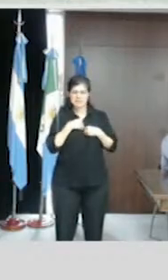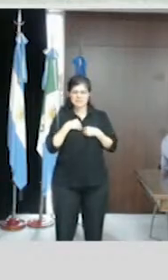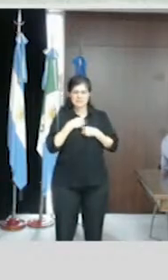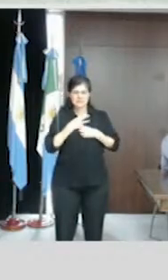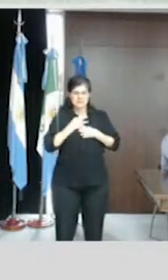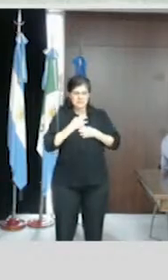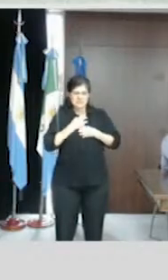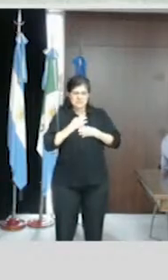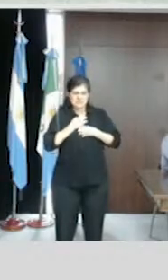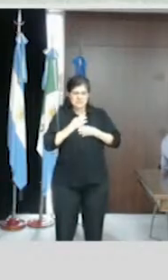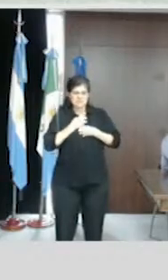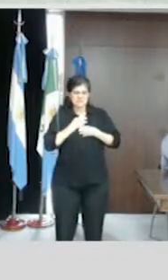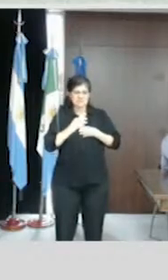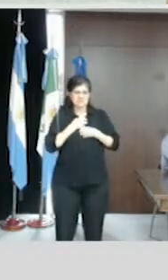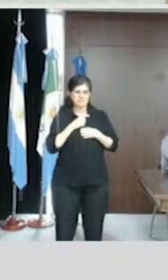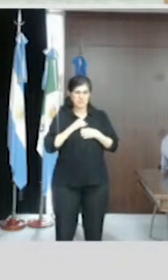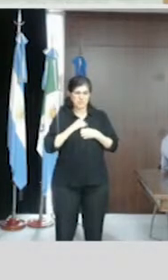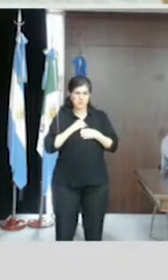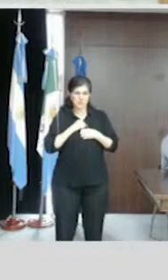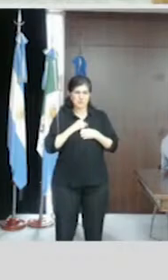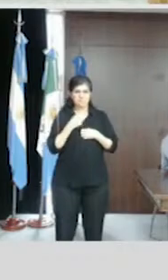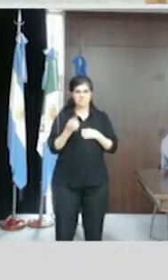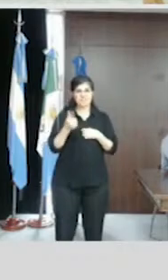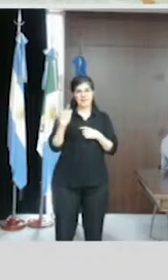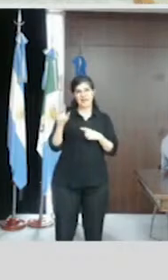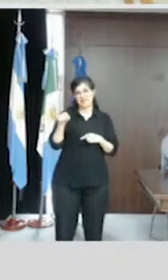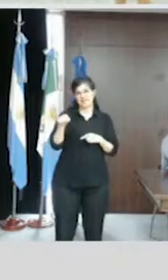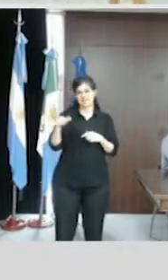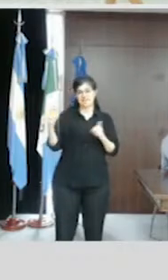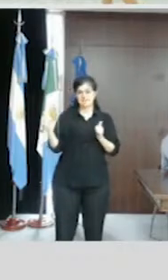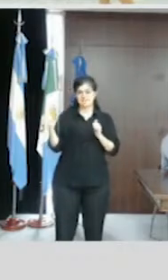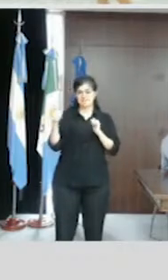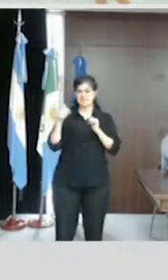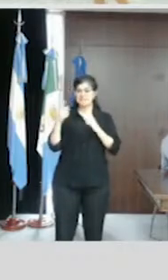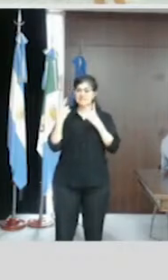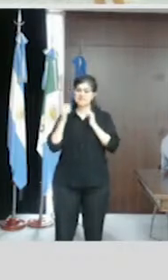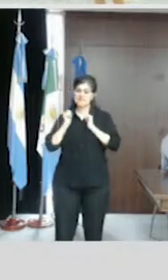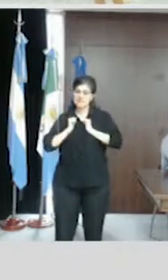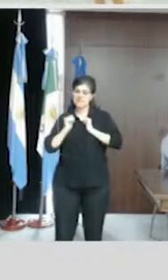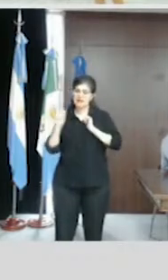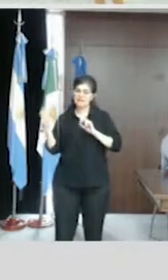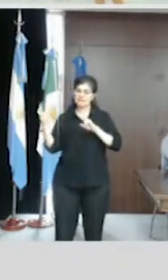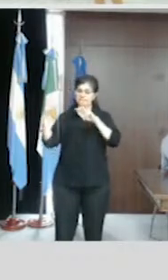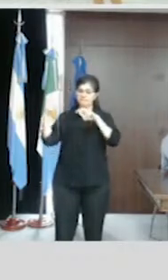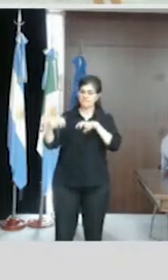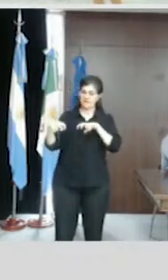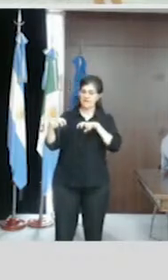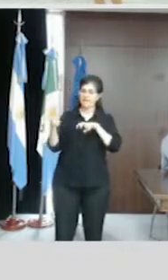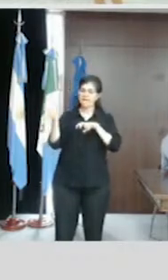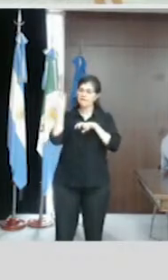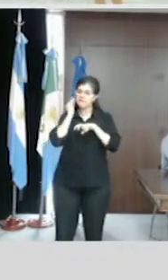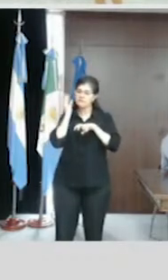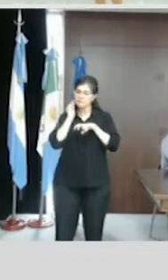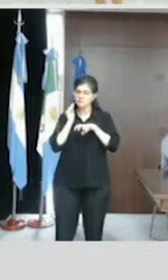lado y escuchar. No es para salir corriendo a hacerle un cardiograma. Si tiene